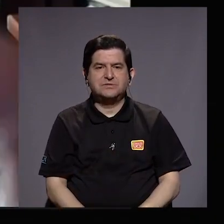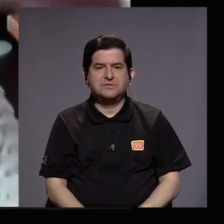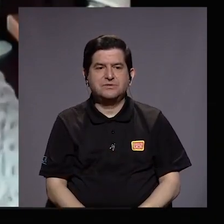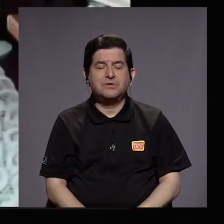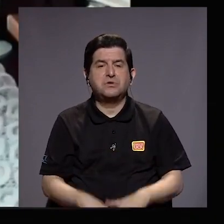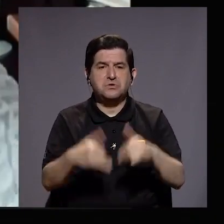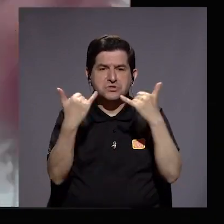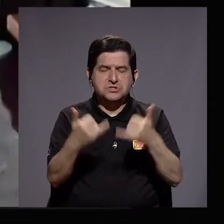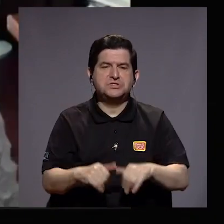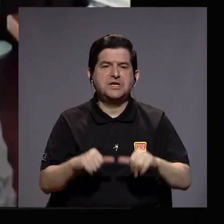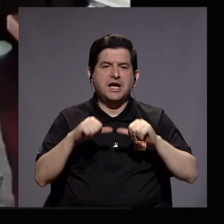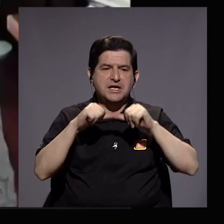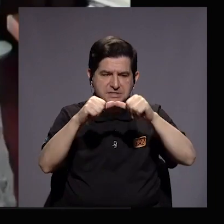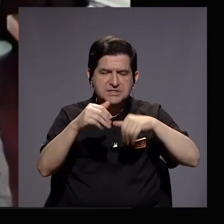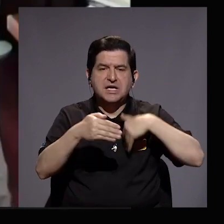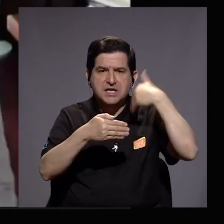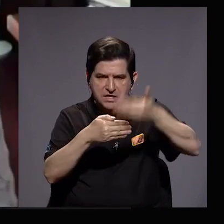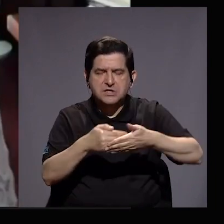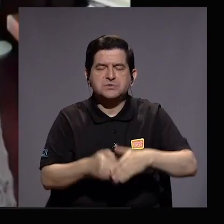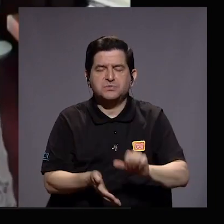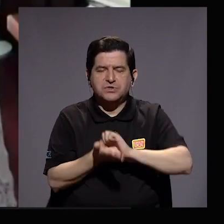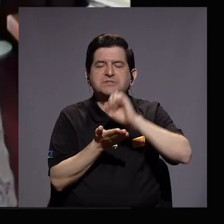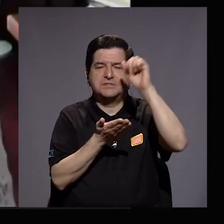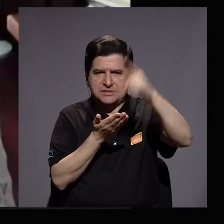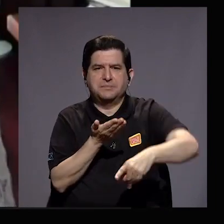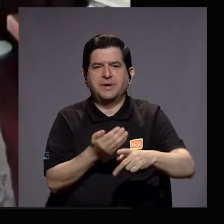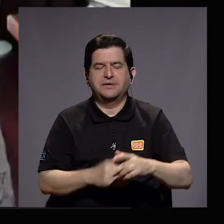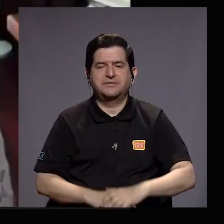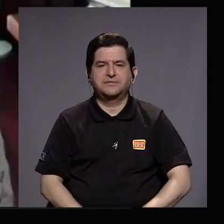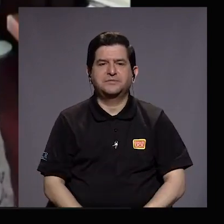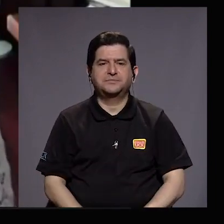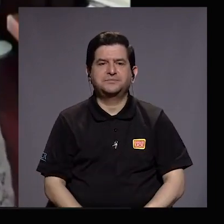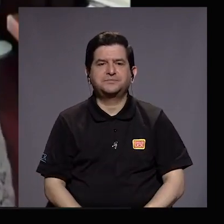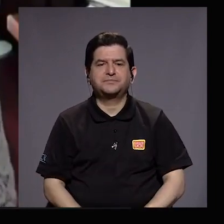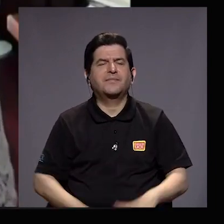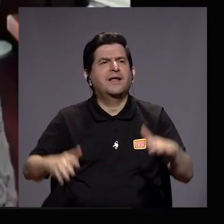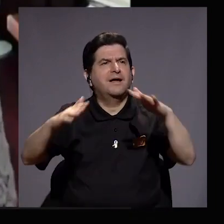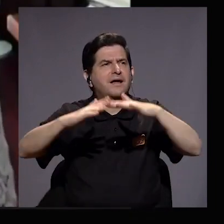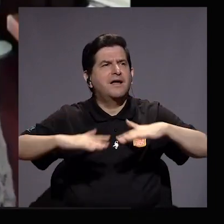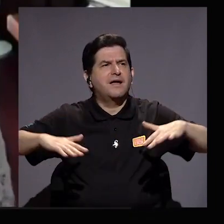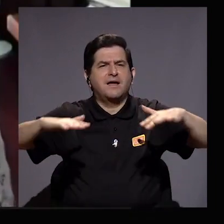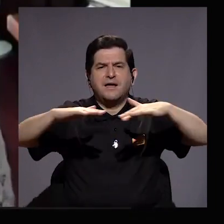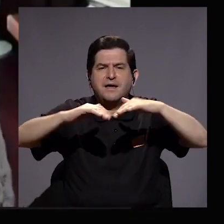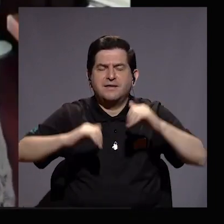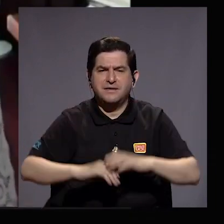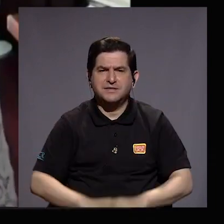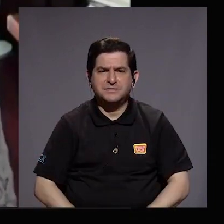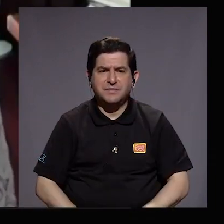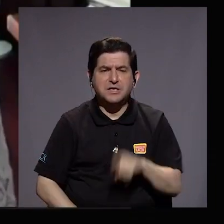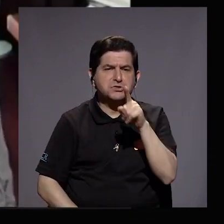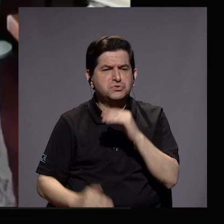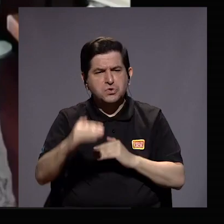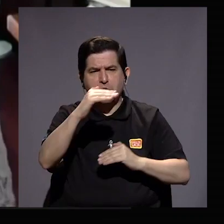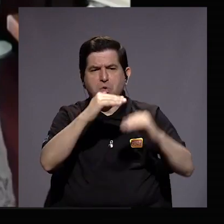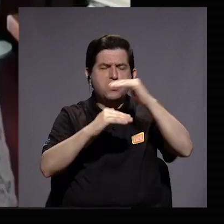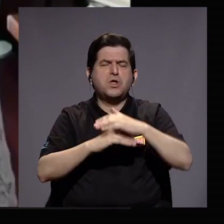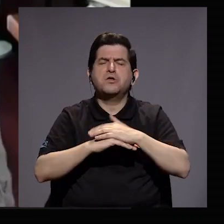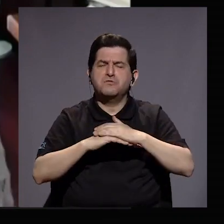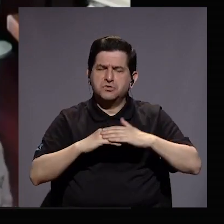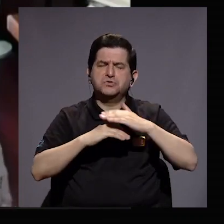grupos ya sí pasaron a San Pedro. El espacio pues era un